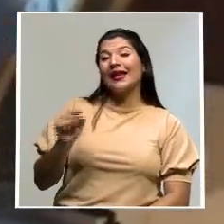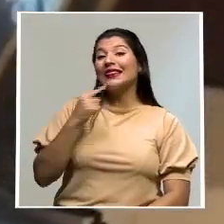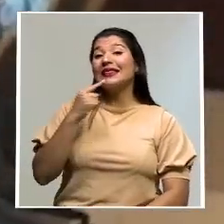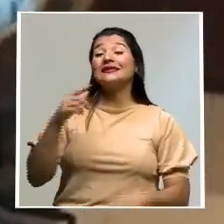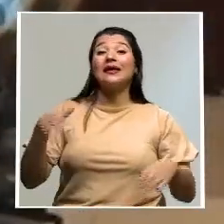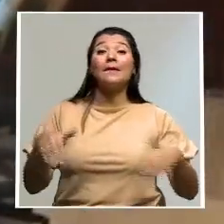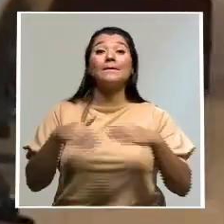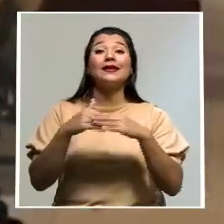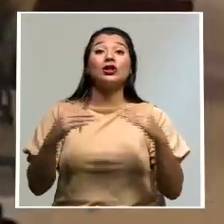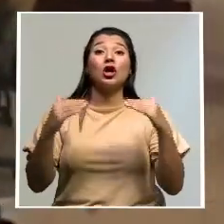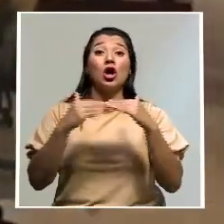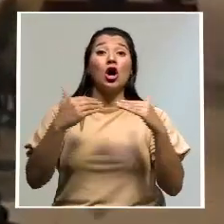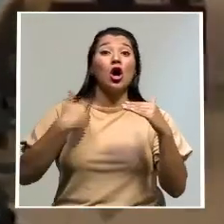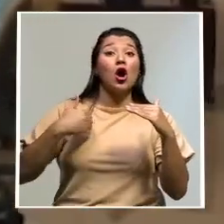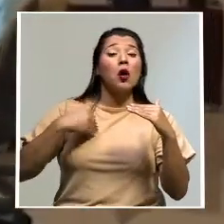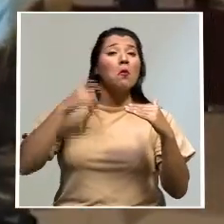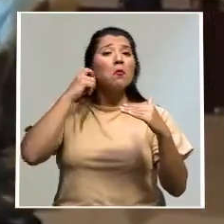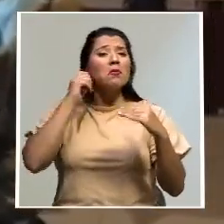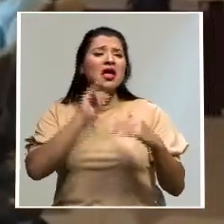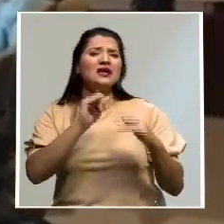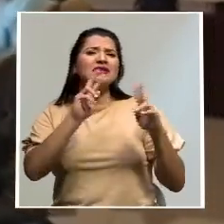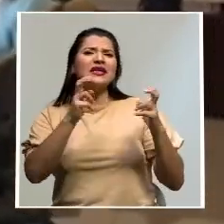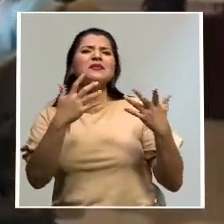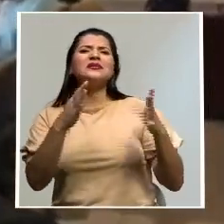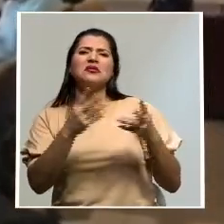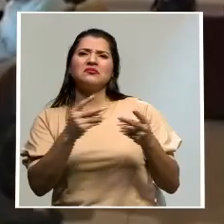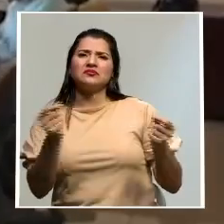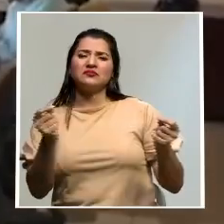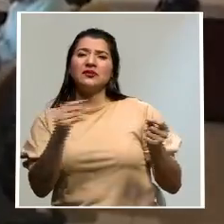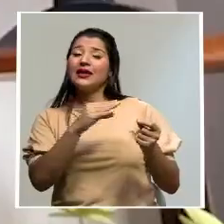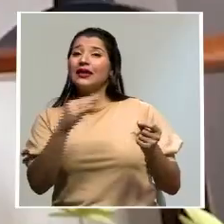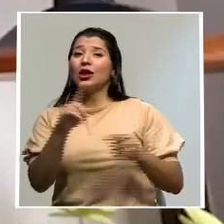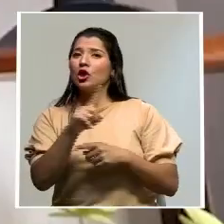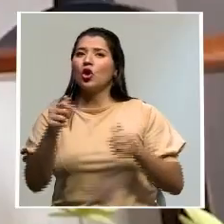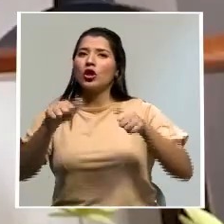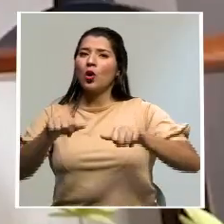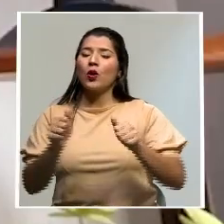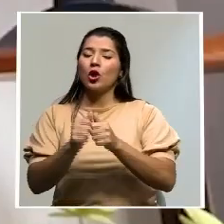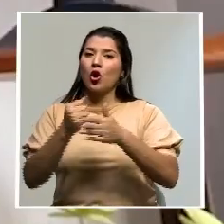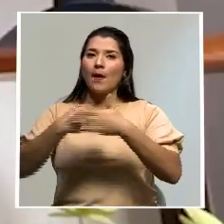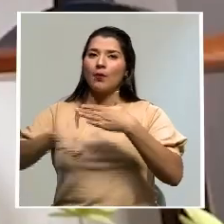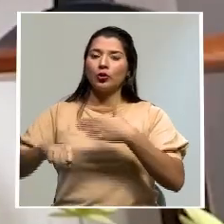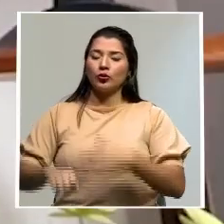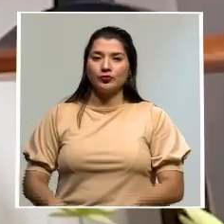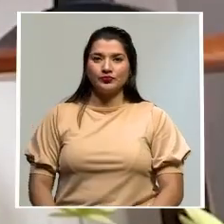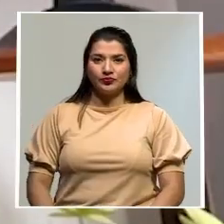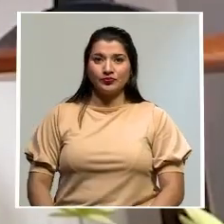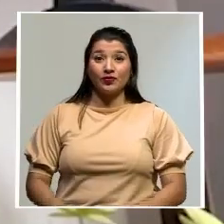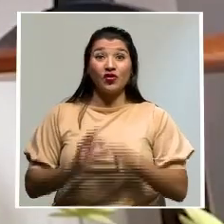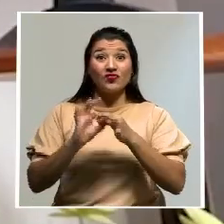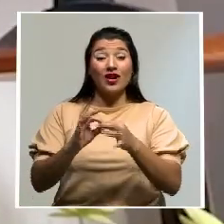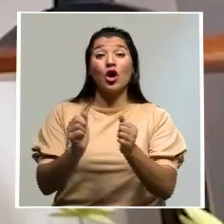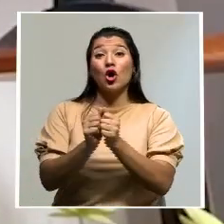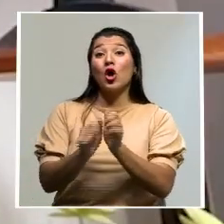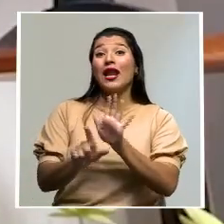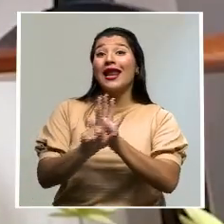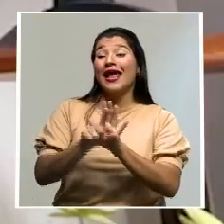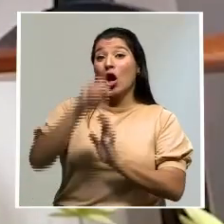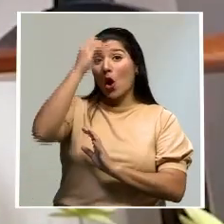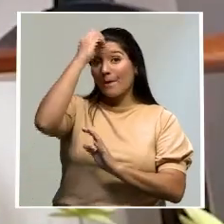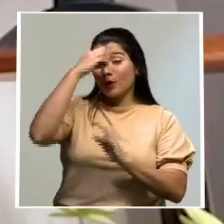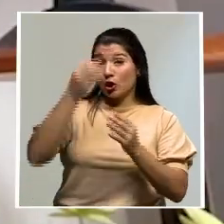matrimonio igualitario es un tema solucionado y está en contra del aborto. En cuanto a la ley de opinión